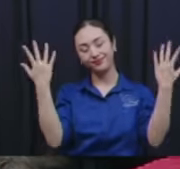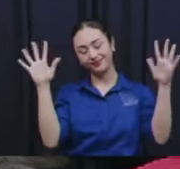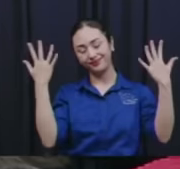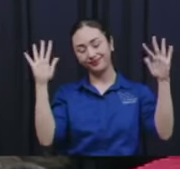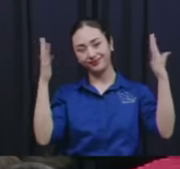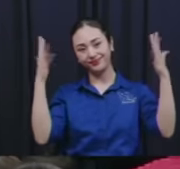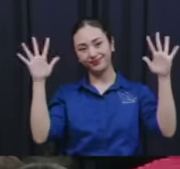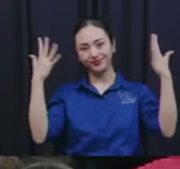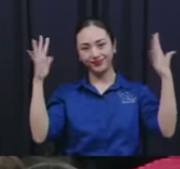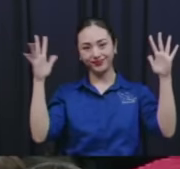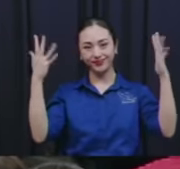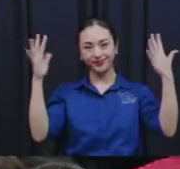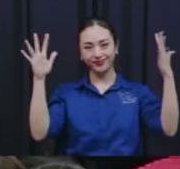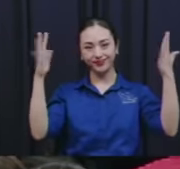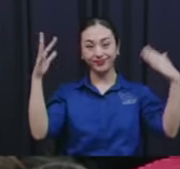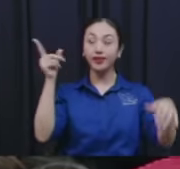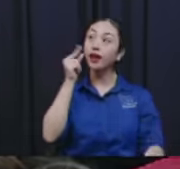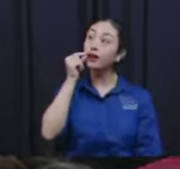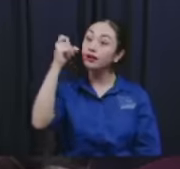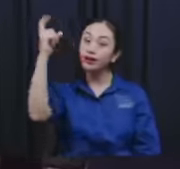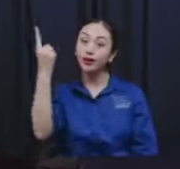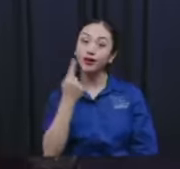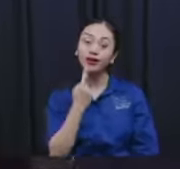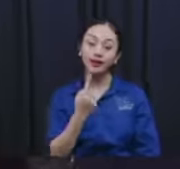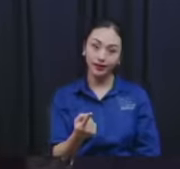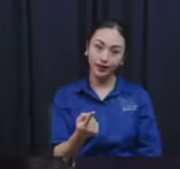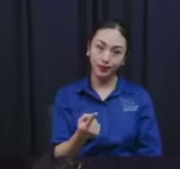bendito como dijo el